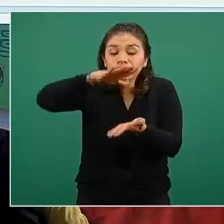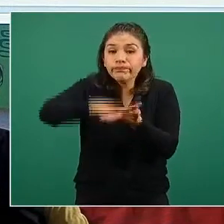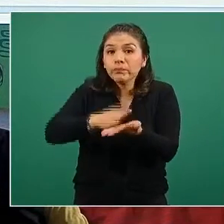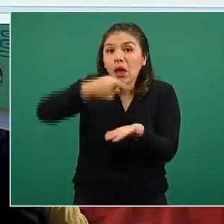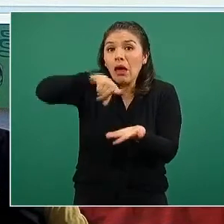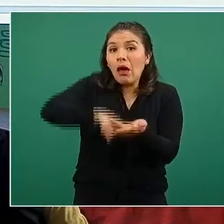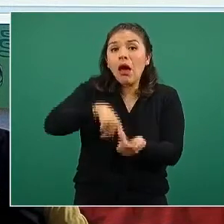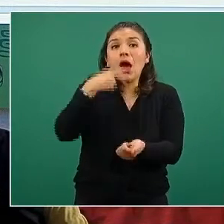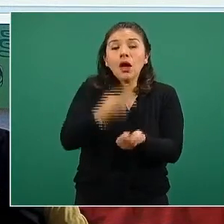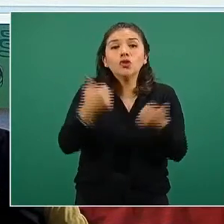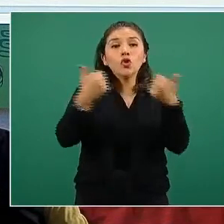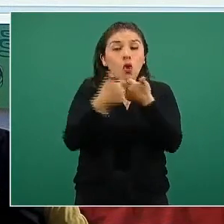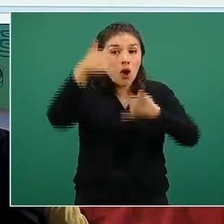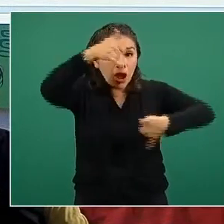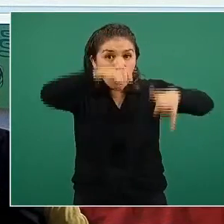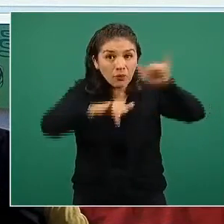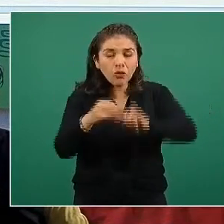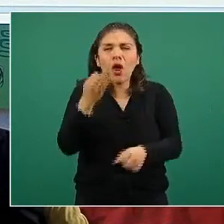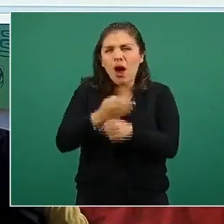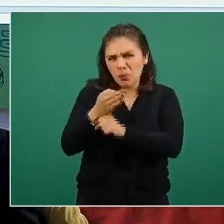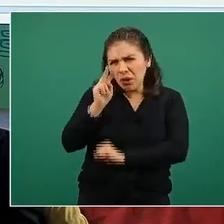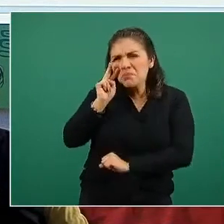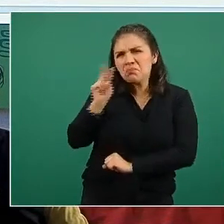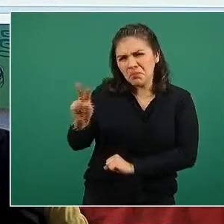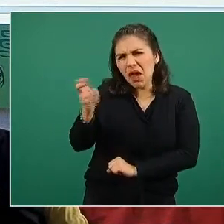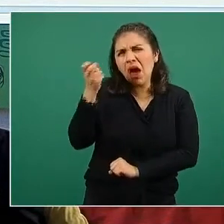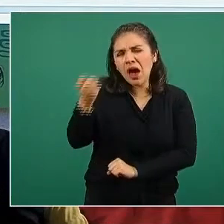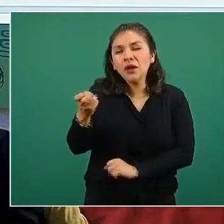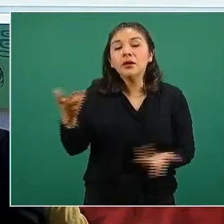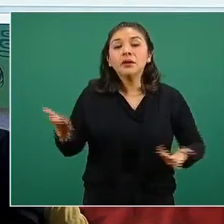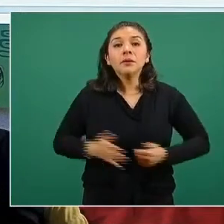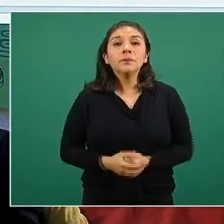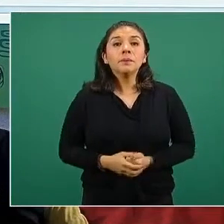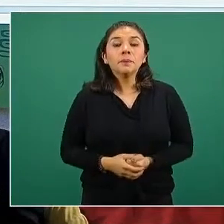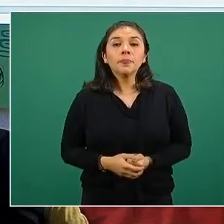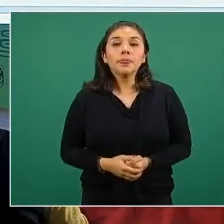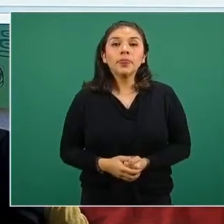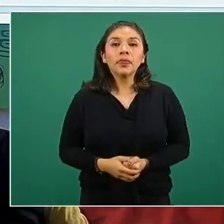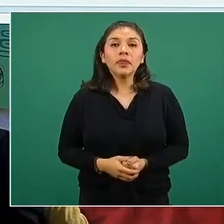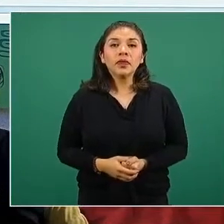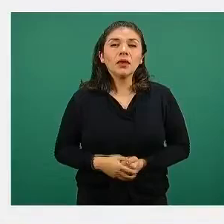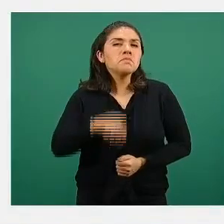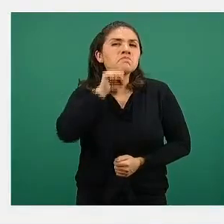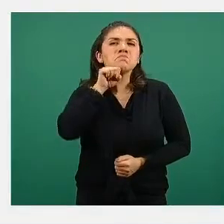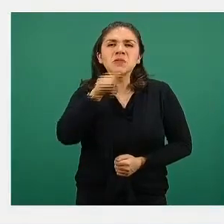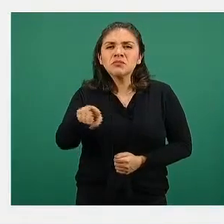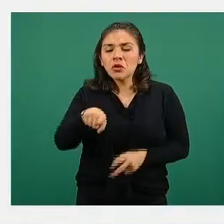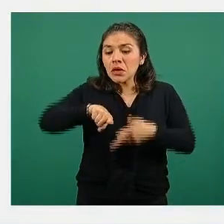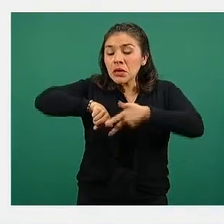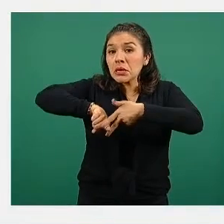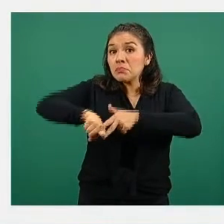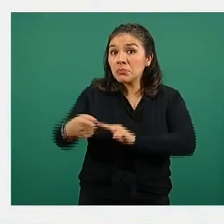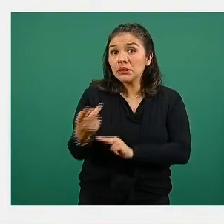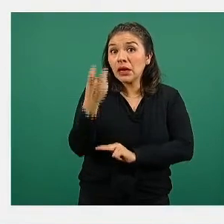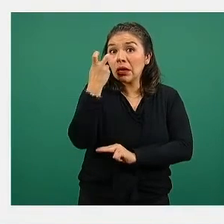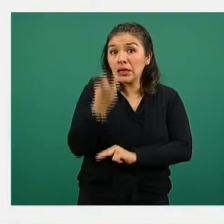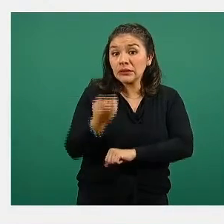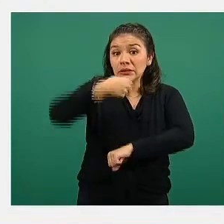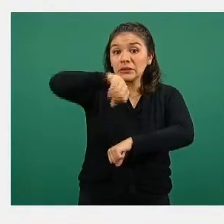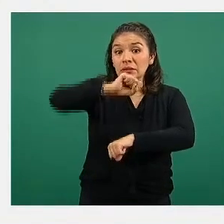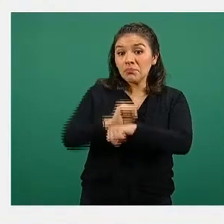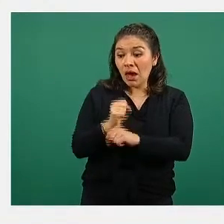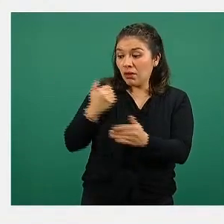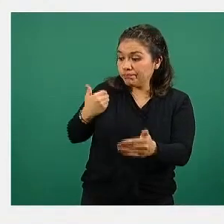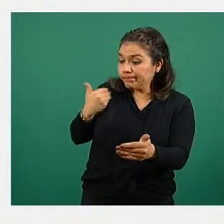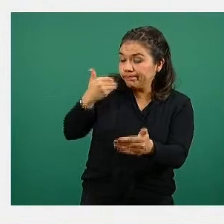por laboratorio. Y como podemos ver, lo apreciábamos prácticamente desde que iniciamos con la